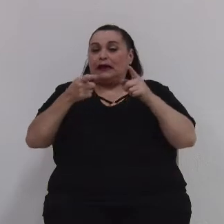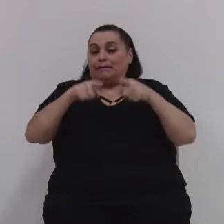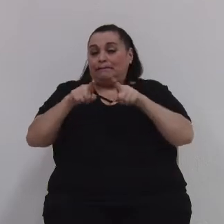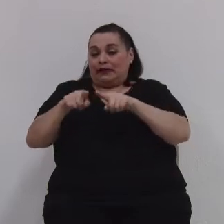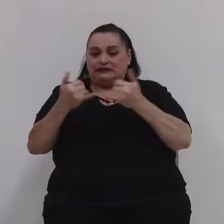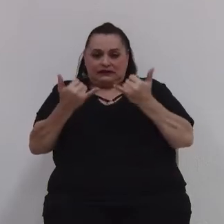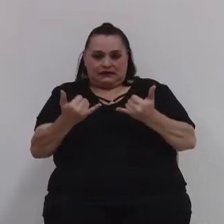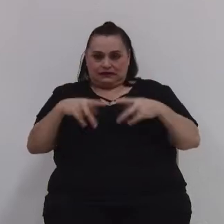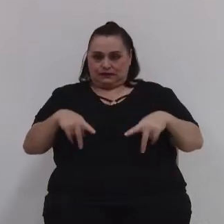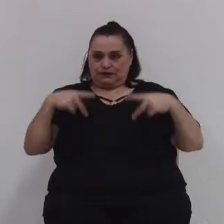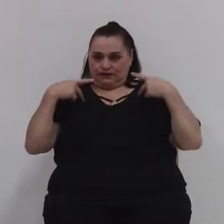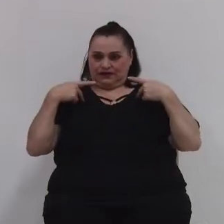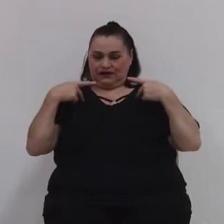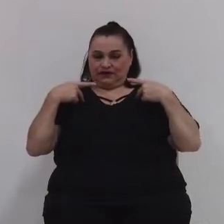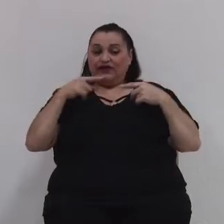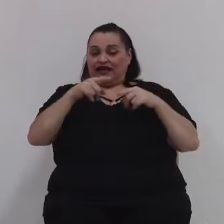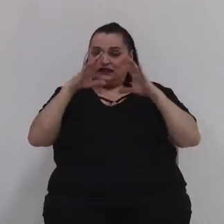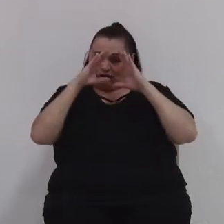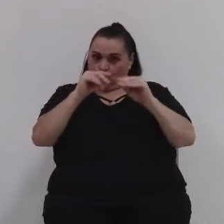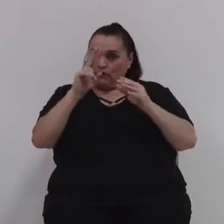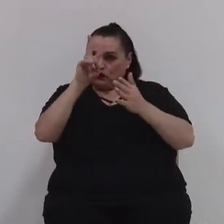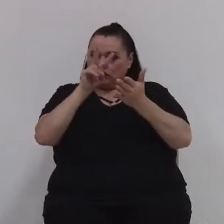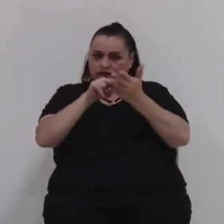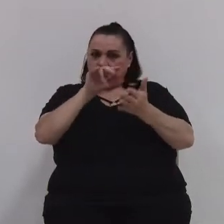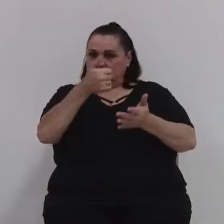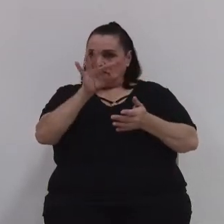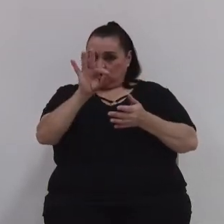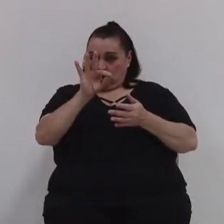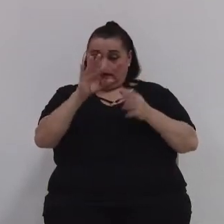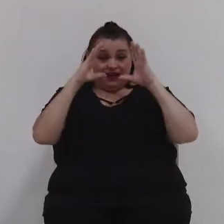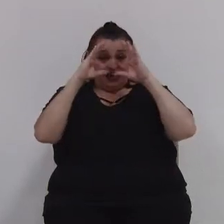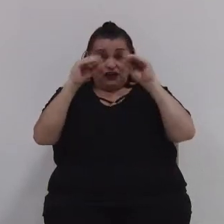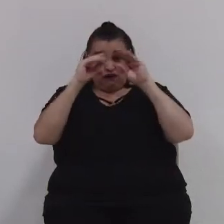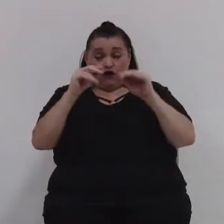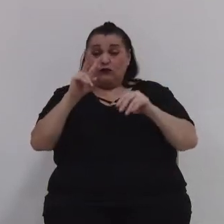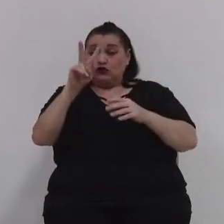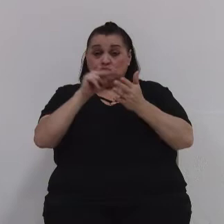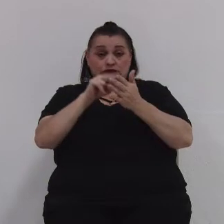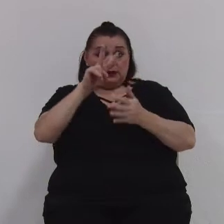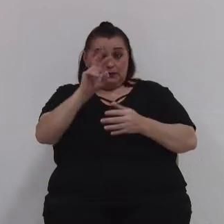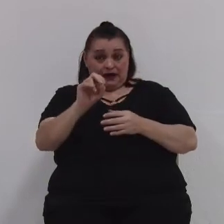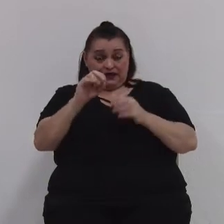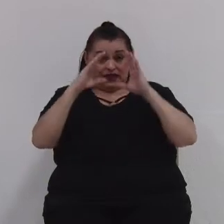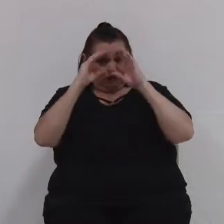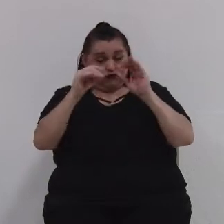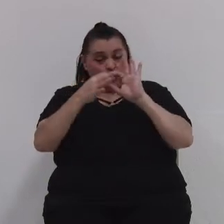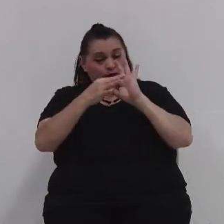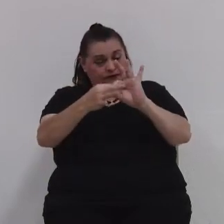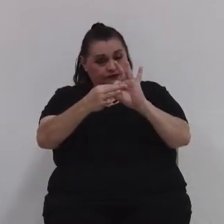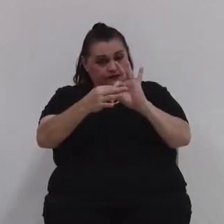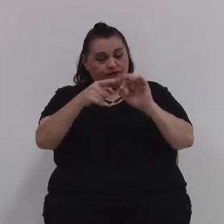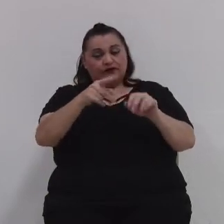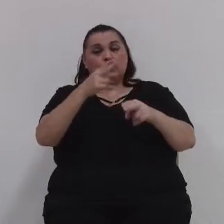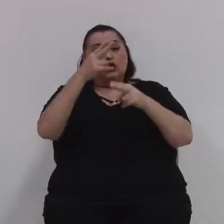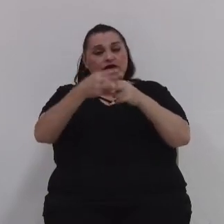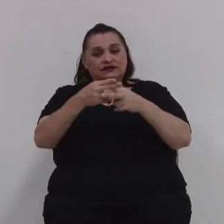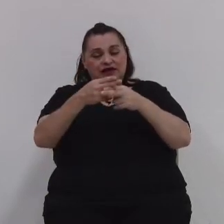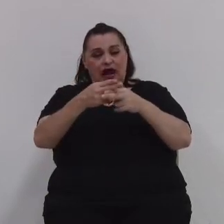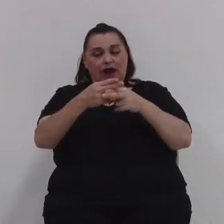viviendo. Entonces, ese es el informe del 2019. El informe del 2020 es el informe dedicado a lo que llaman